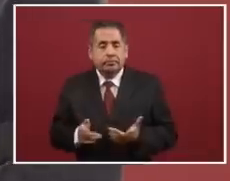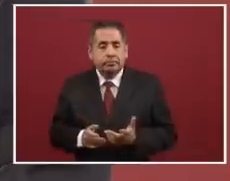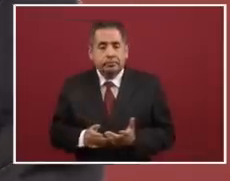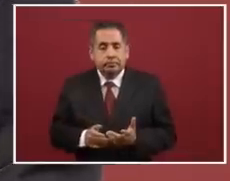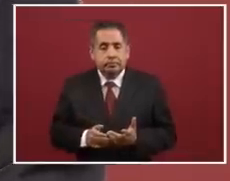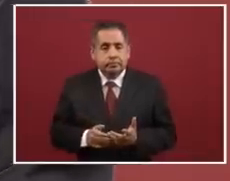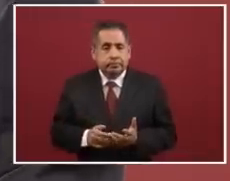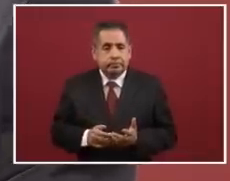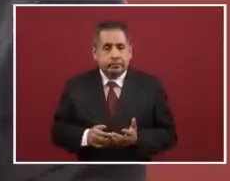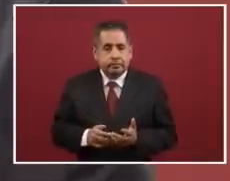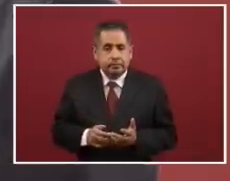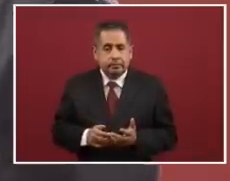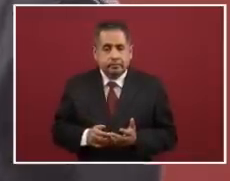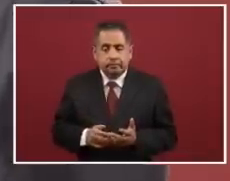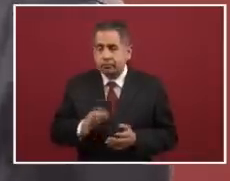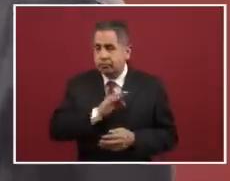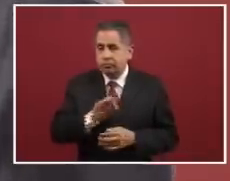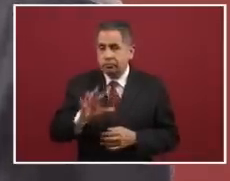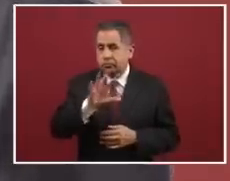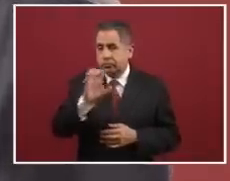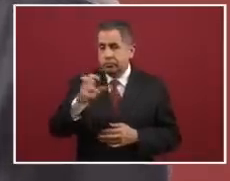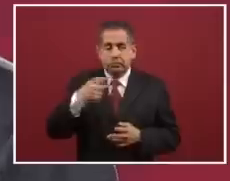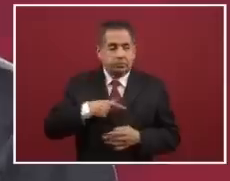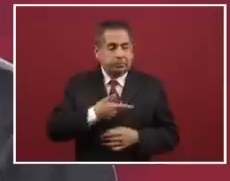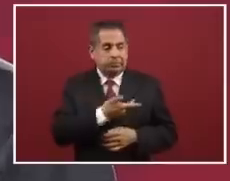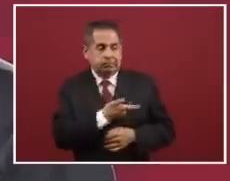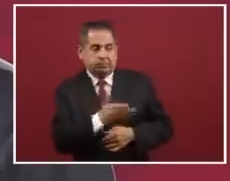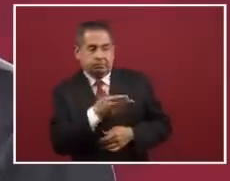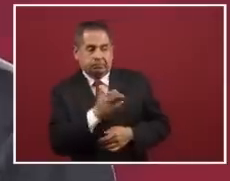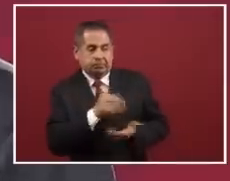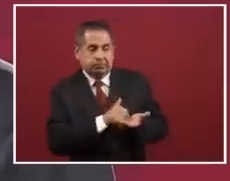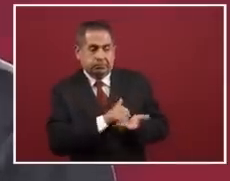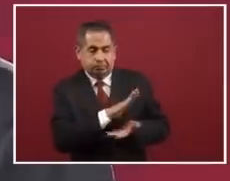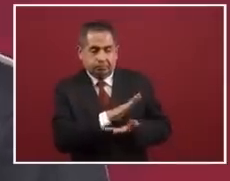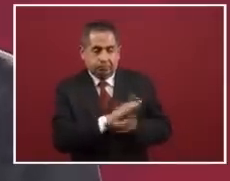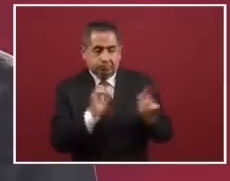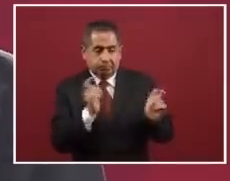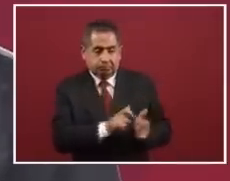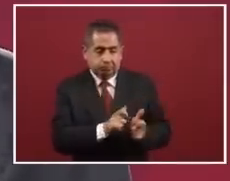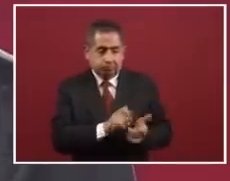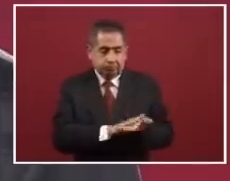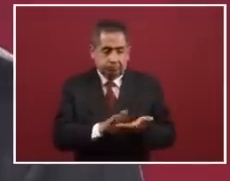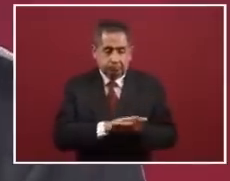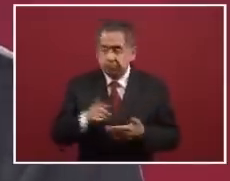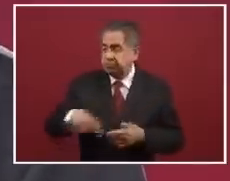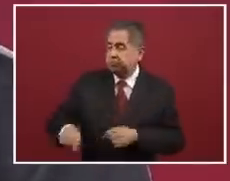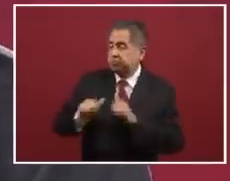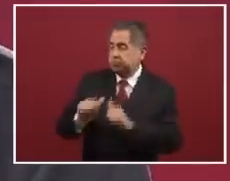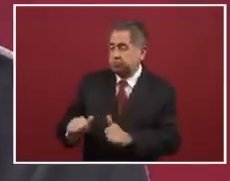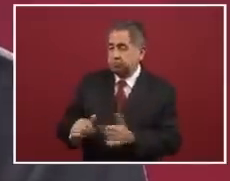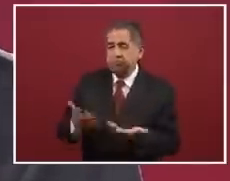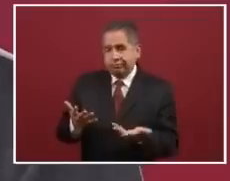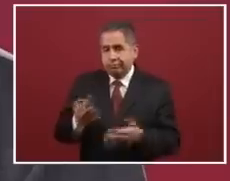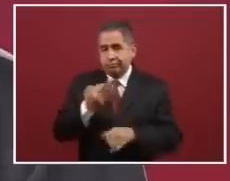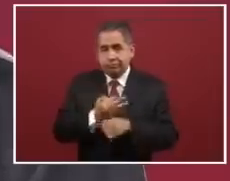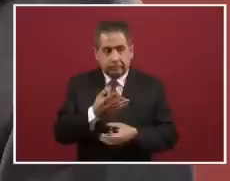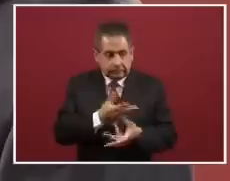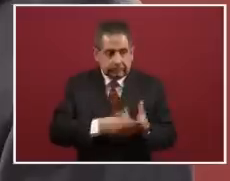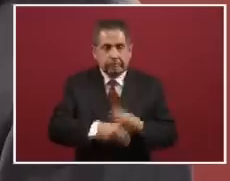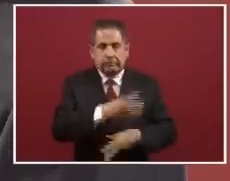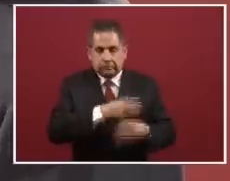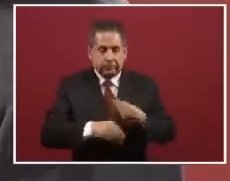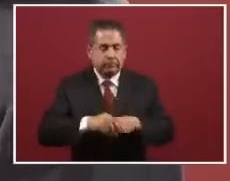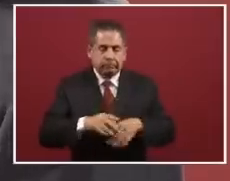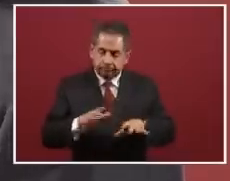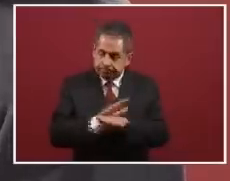a cerca de 500 elementos. Entonces, el proceso de sustitución se